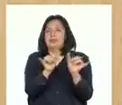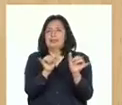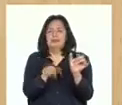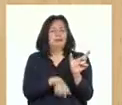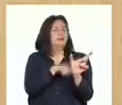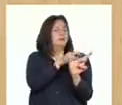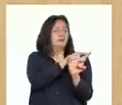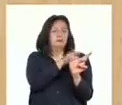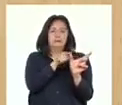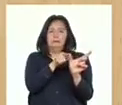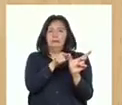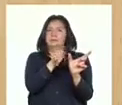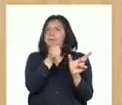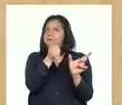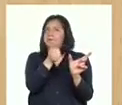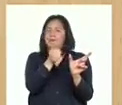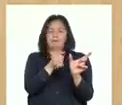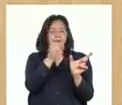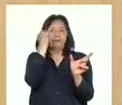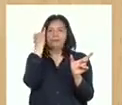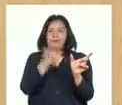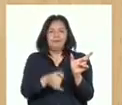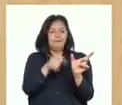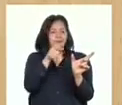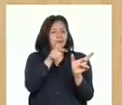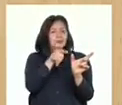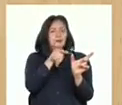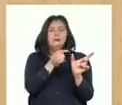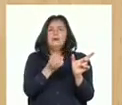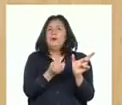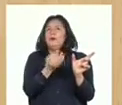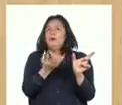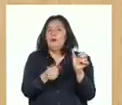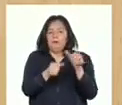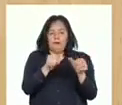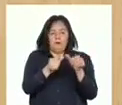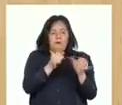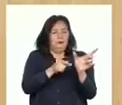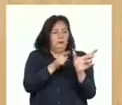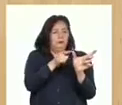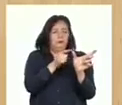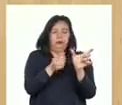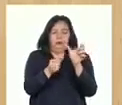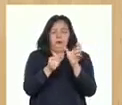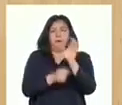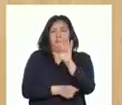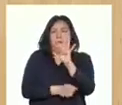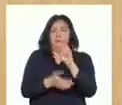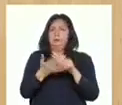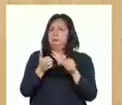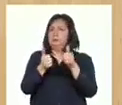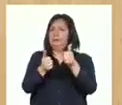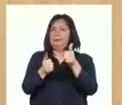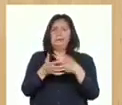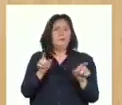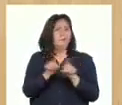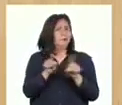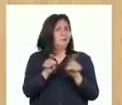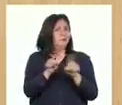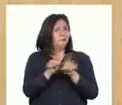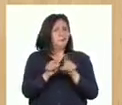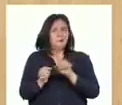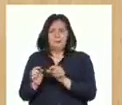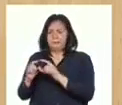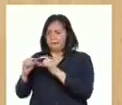centímetros. ¡Genial! El extremo final del borrador se encuentra en el número 4. ¡Wow! Igual que el número